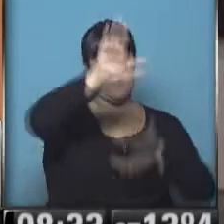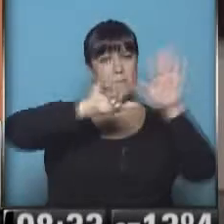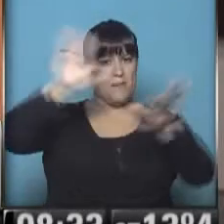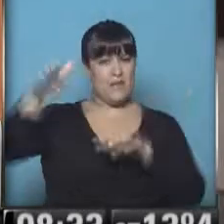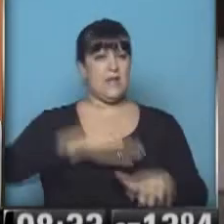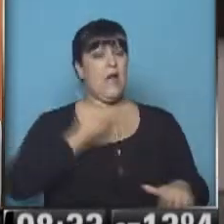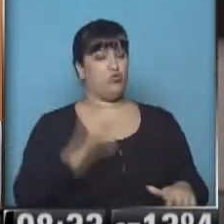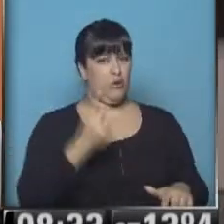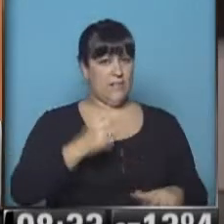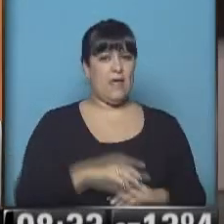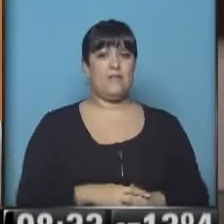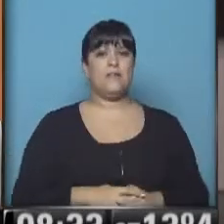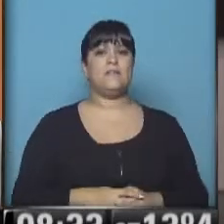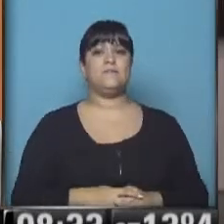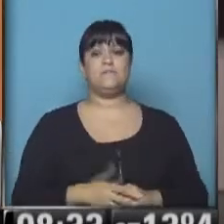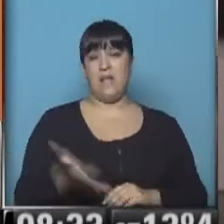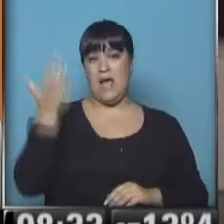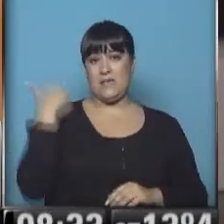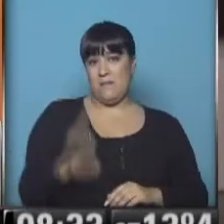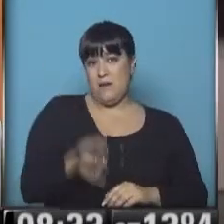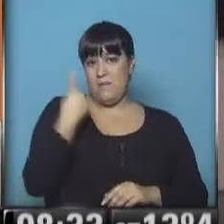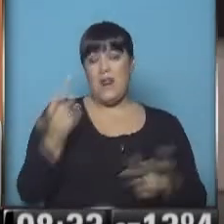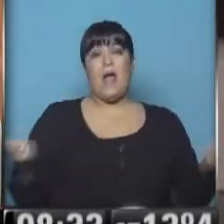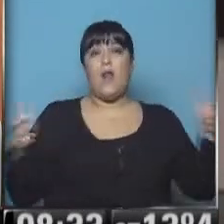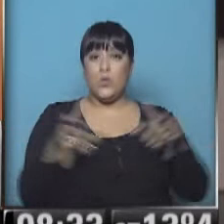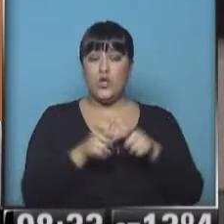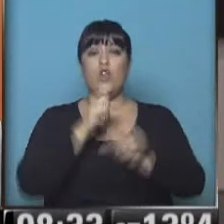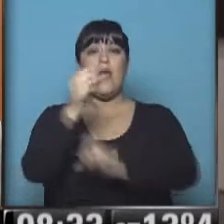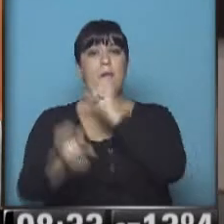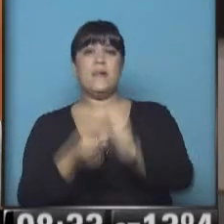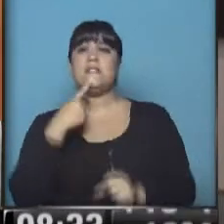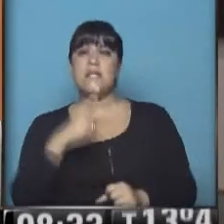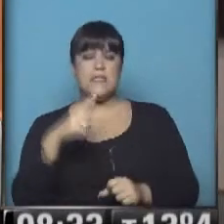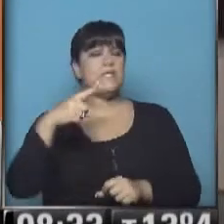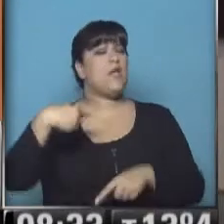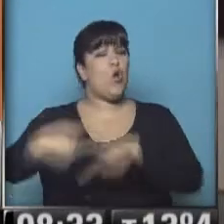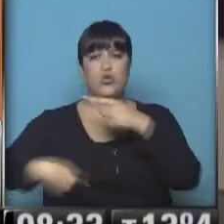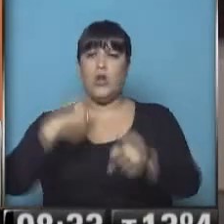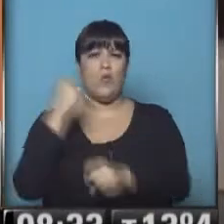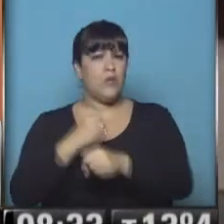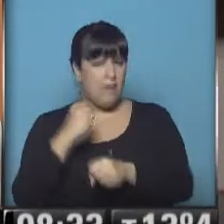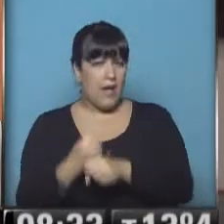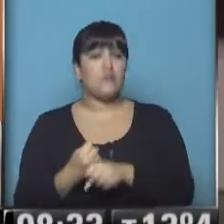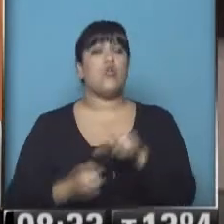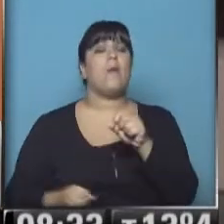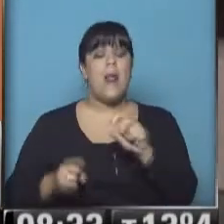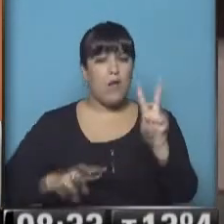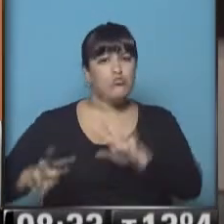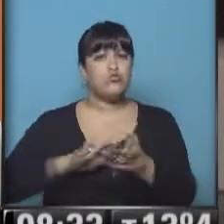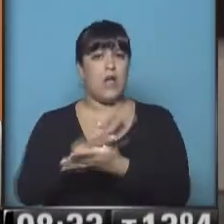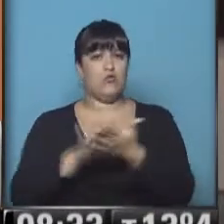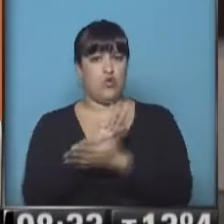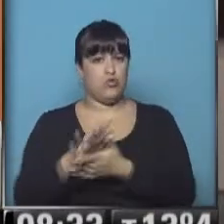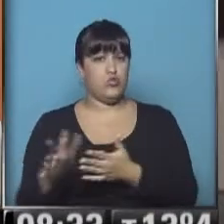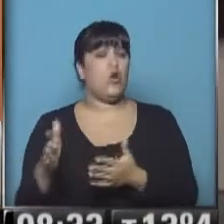locales ahora en la primera reunión que se dio el día de ayer la empresa asegura estamos trabajando con las autoridades para buscar soluciones inmediata claro porque esto puede